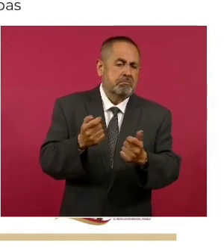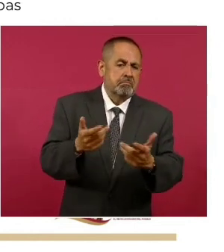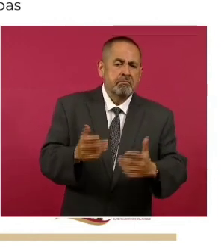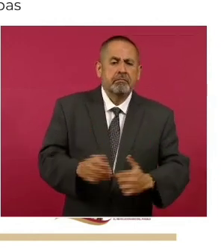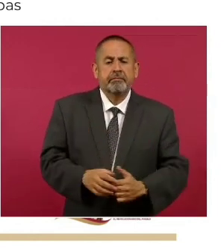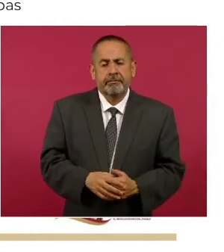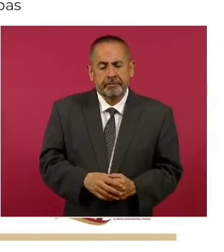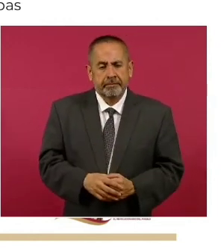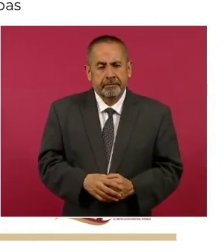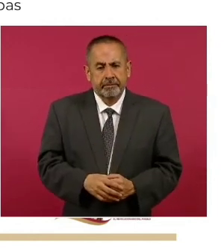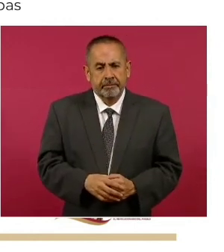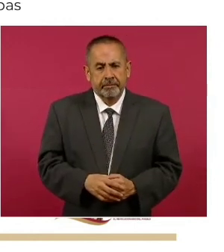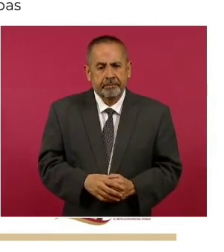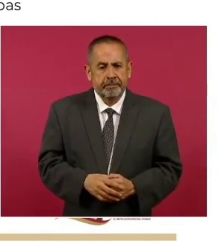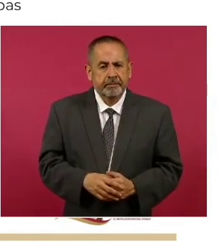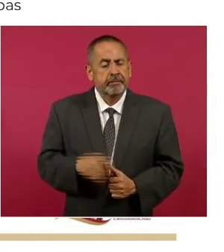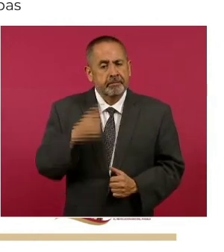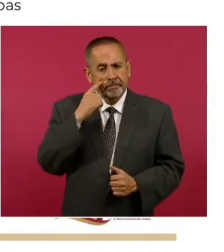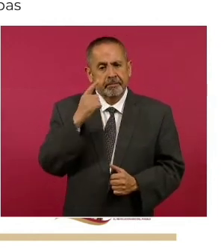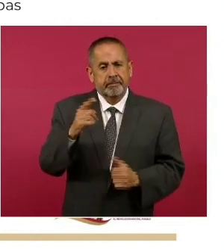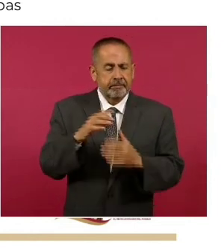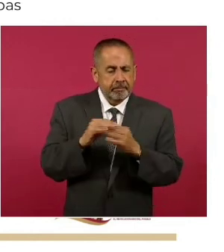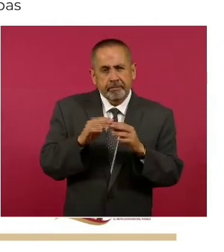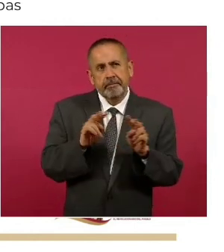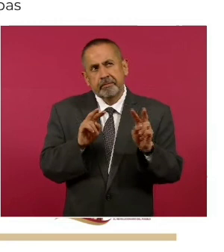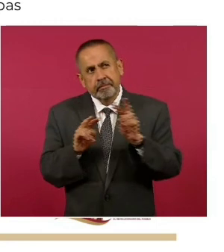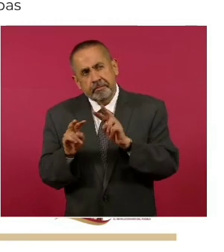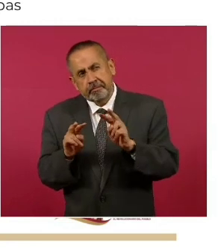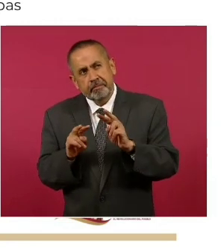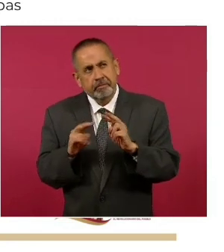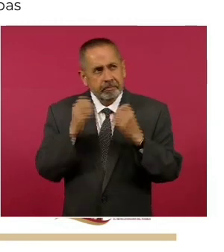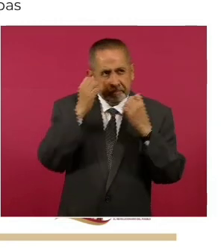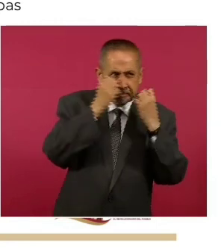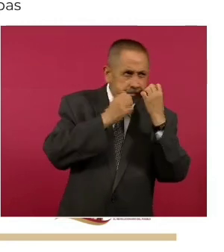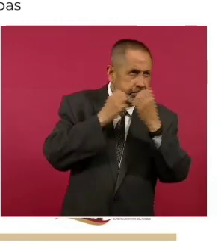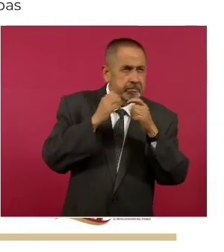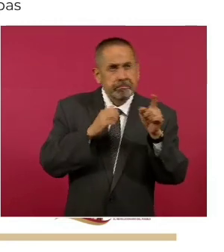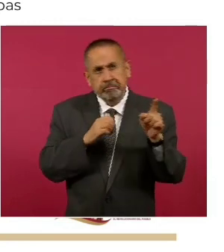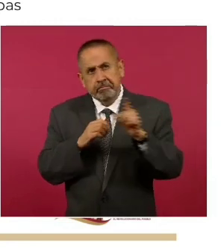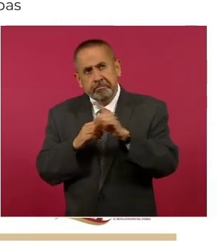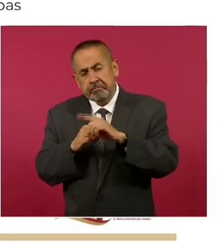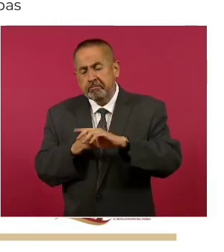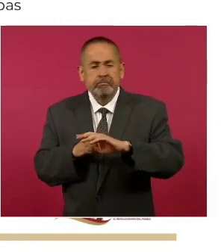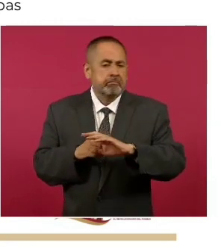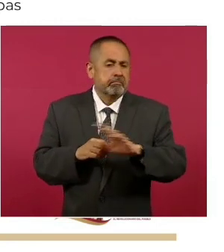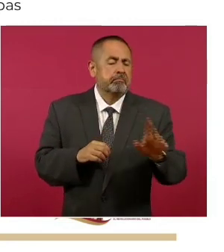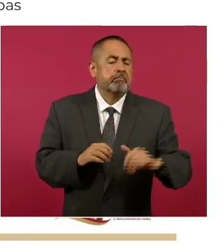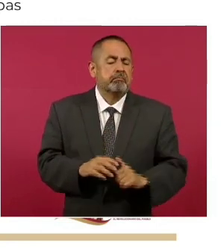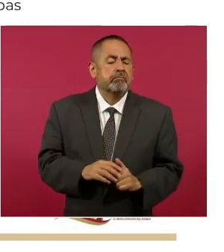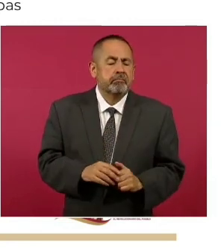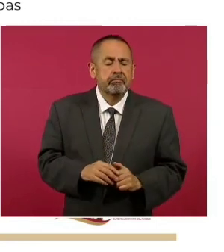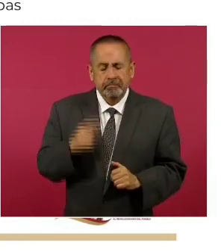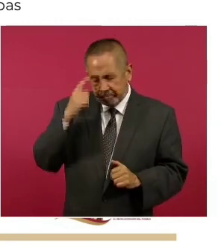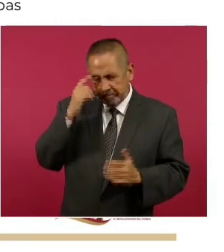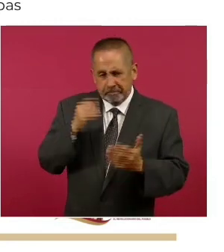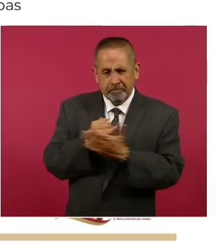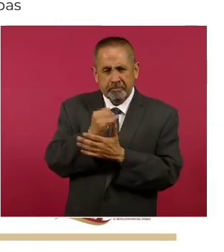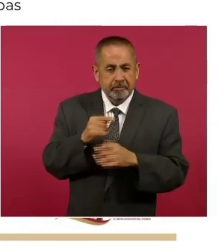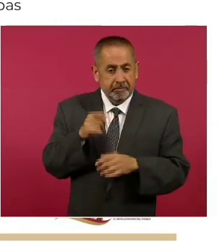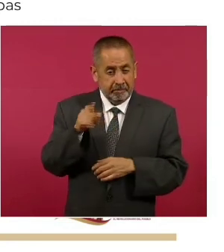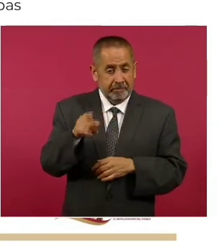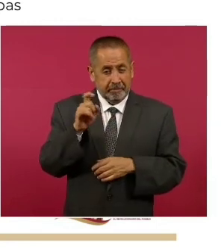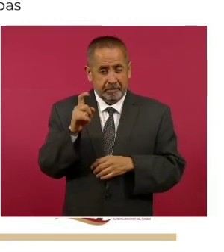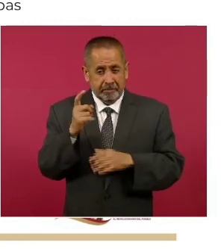presa. Entonces, se ha observado y se ha inspeccionado y que se ha determinado que las